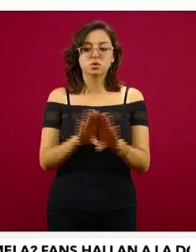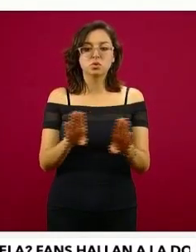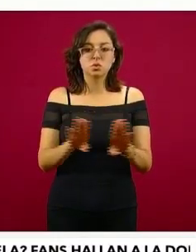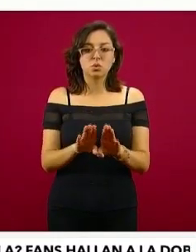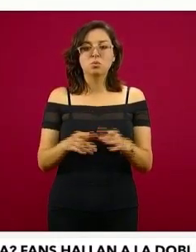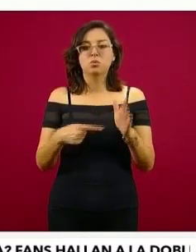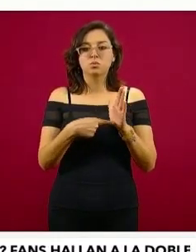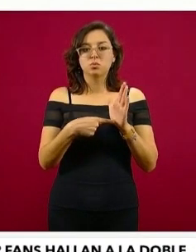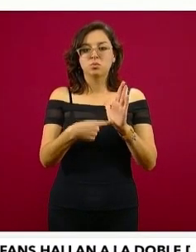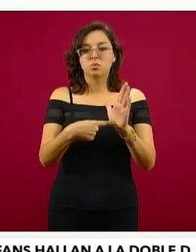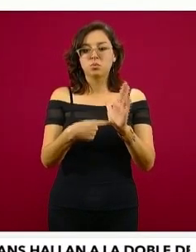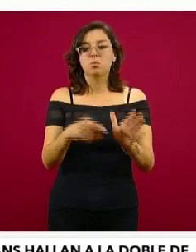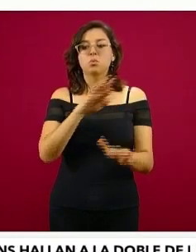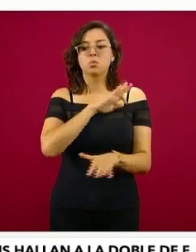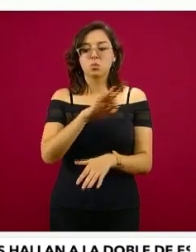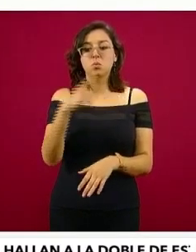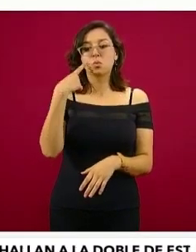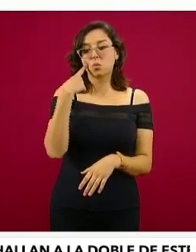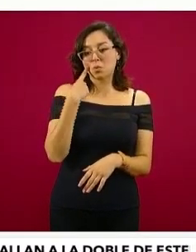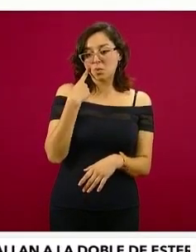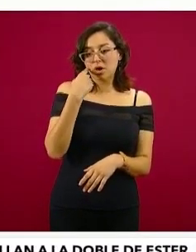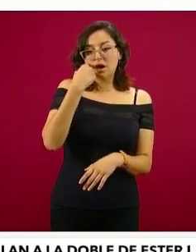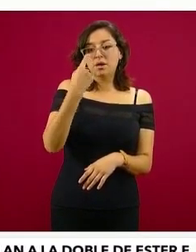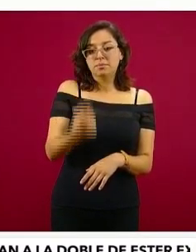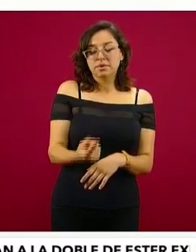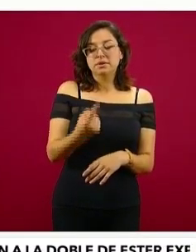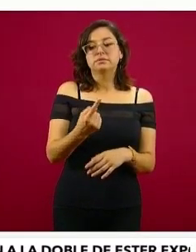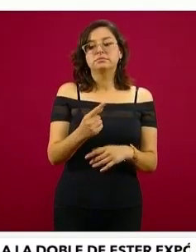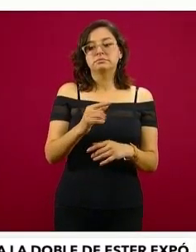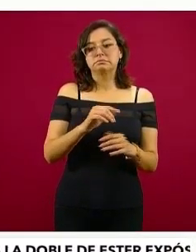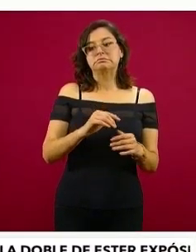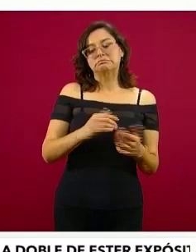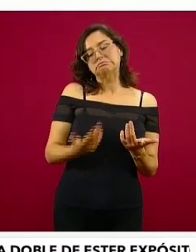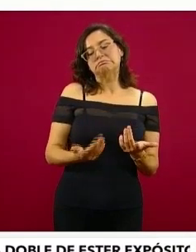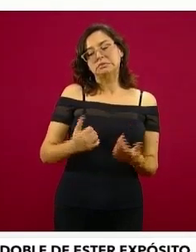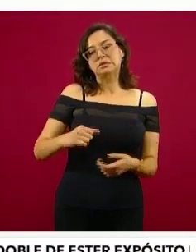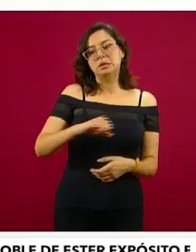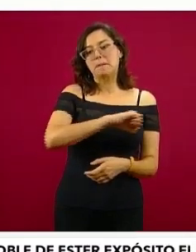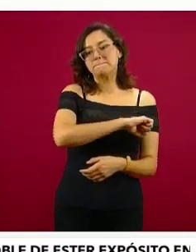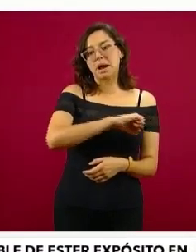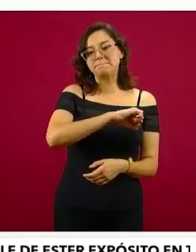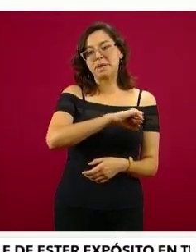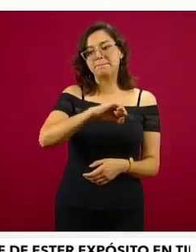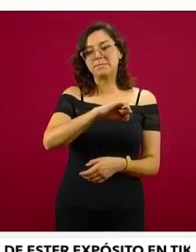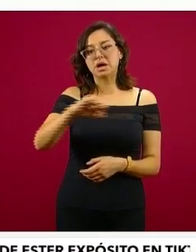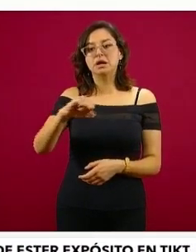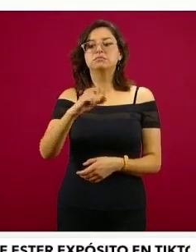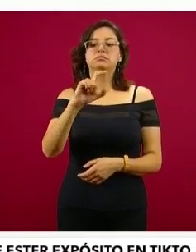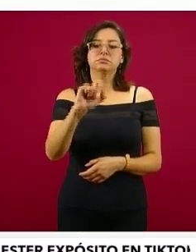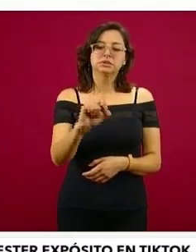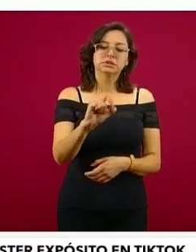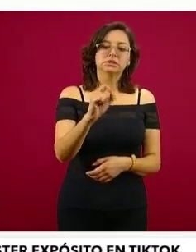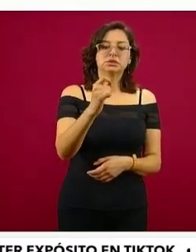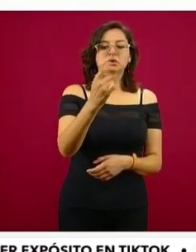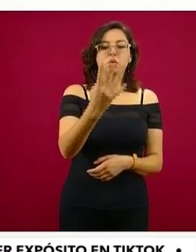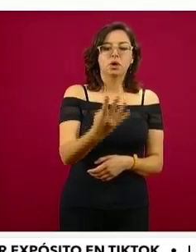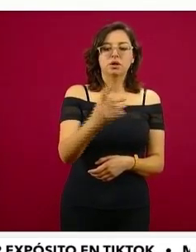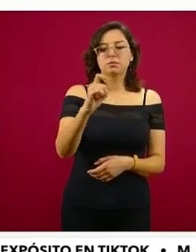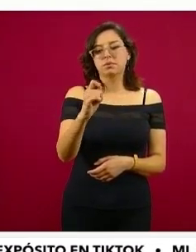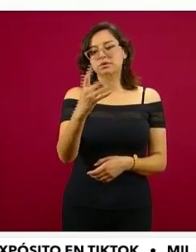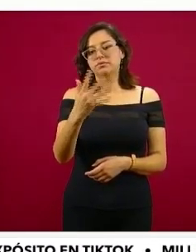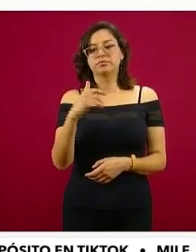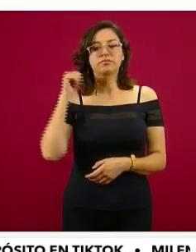presentando. Podemos ver una clara tendencia ascendente, al menos hasta el 24, 25 de abril. Esta tendencia se ha